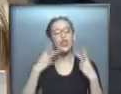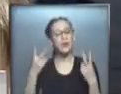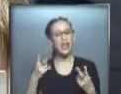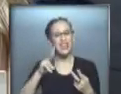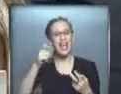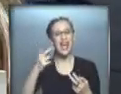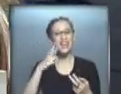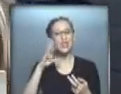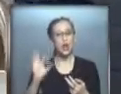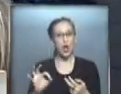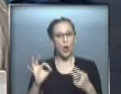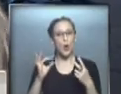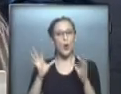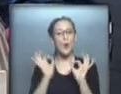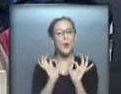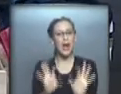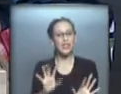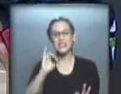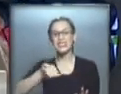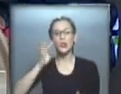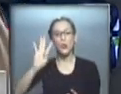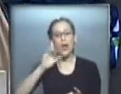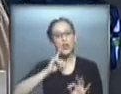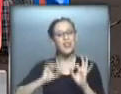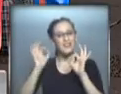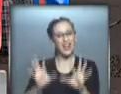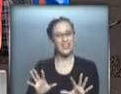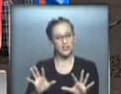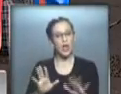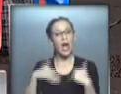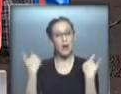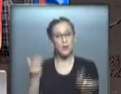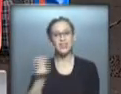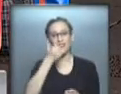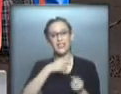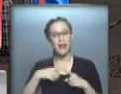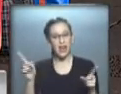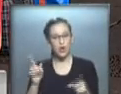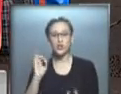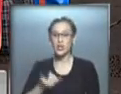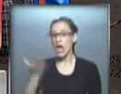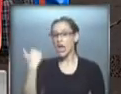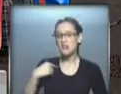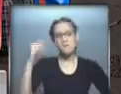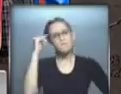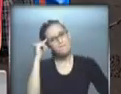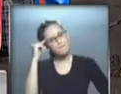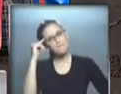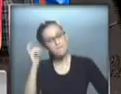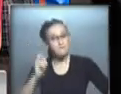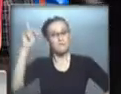de vacaciones si nos vamos cuatro días aprovechando el fin de largo claro se nos ocurrió ayer ayer dijimos